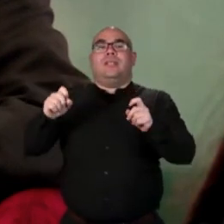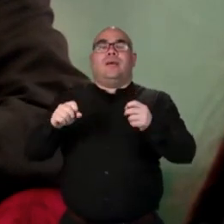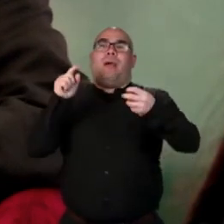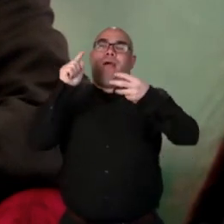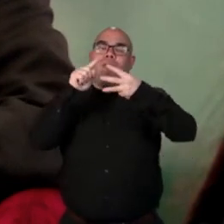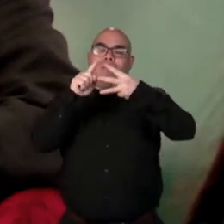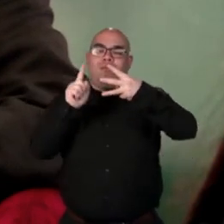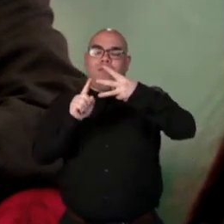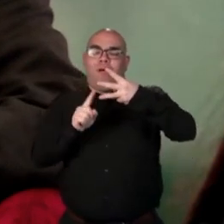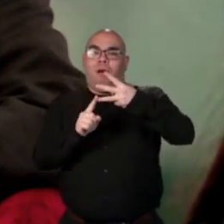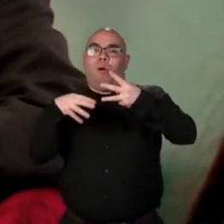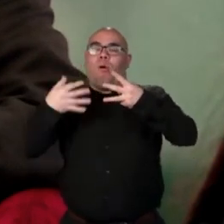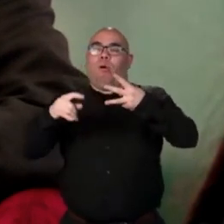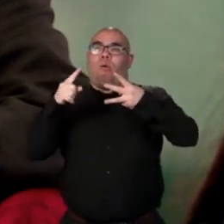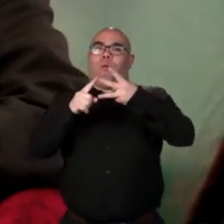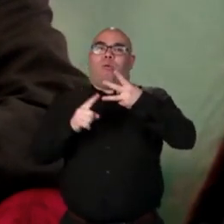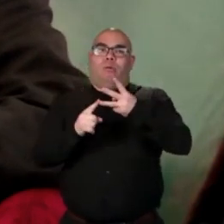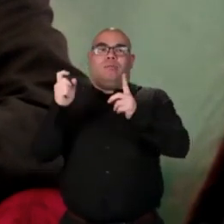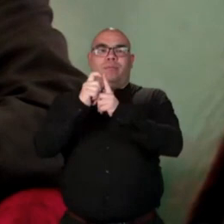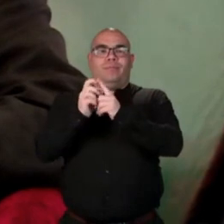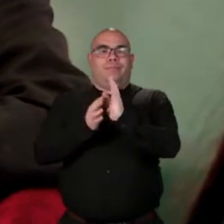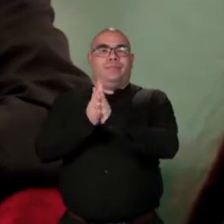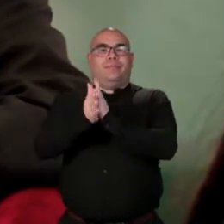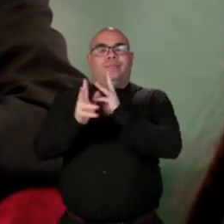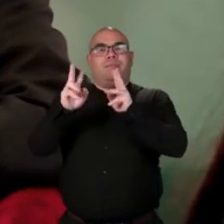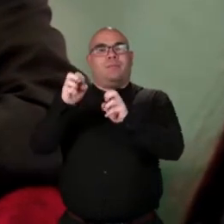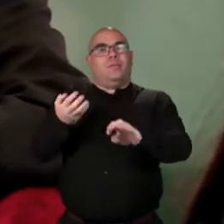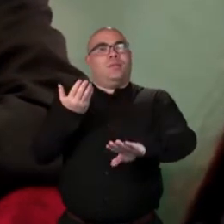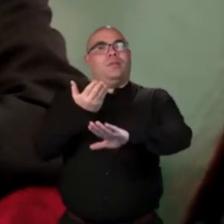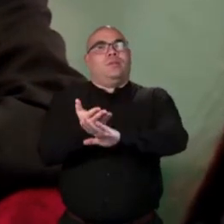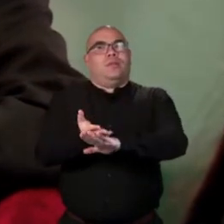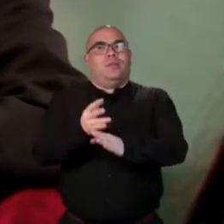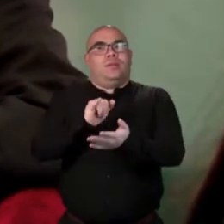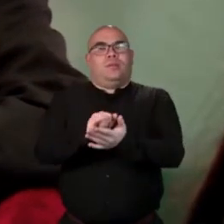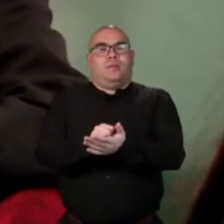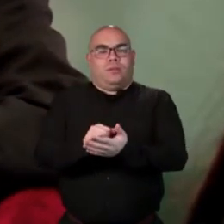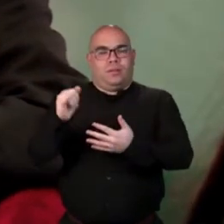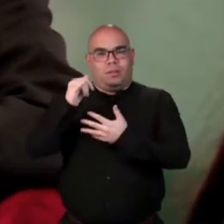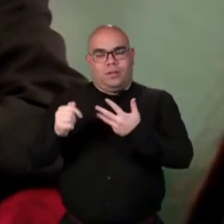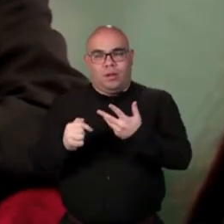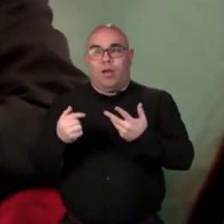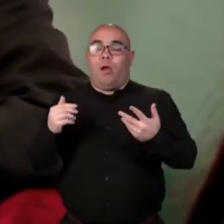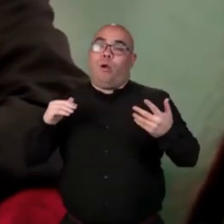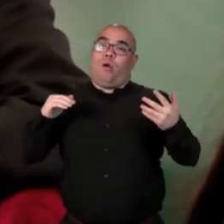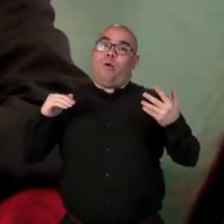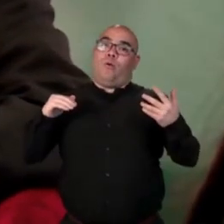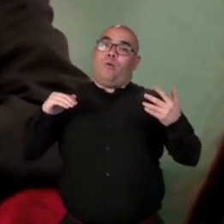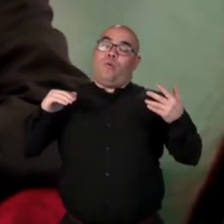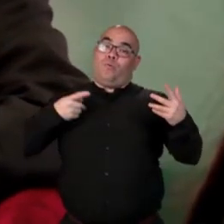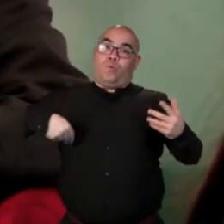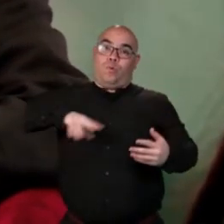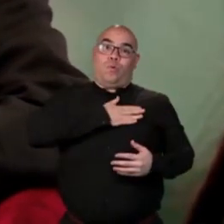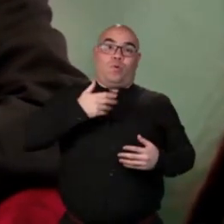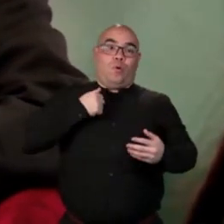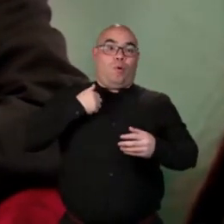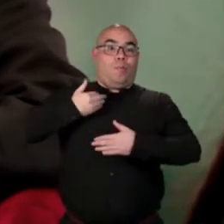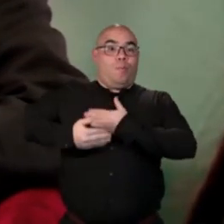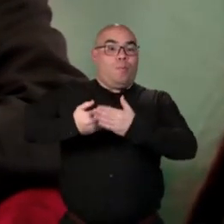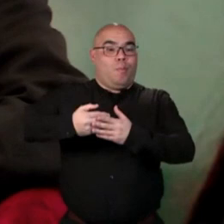refiriendo fundamentalmente pues es a un proceso de cambio cultural en nuestros profesores,